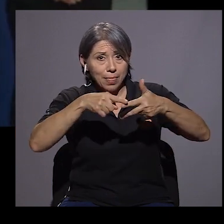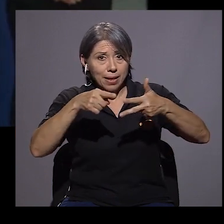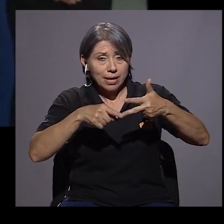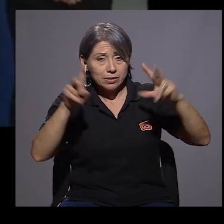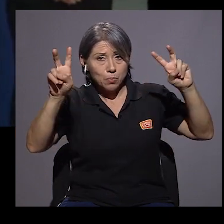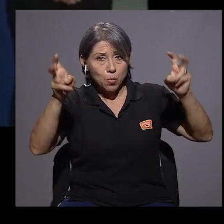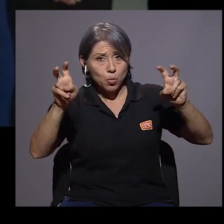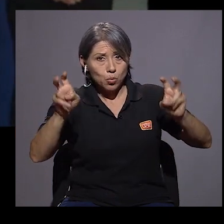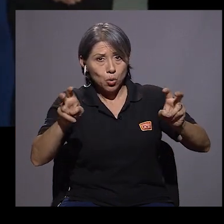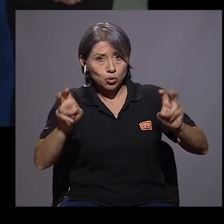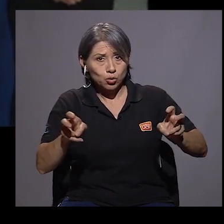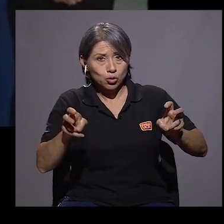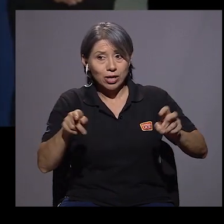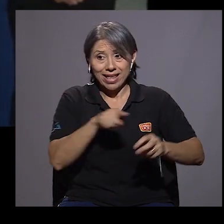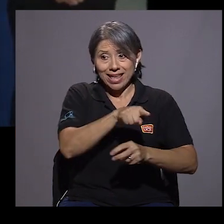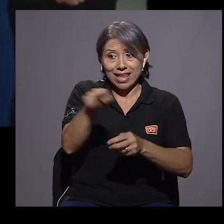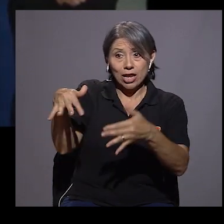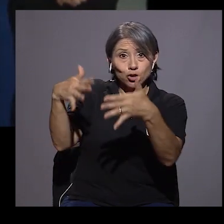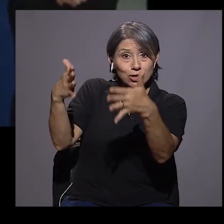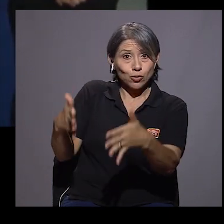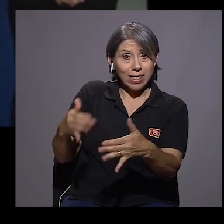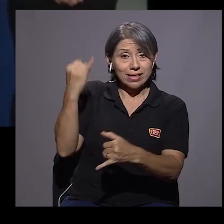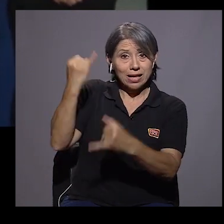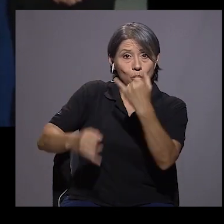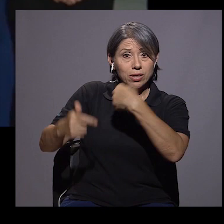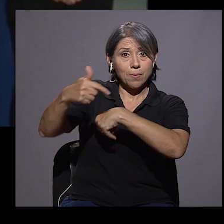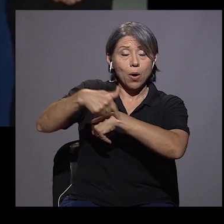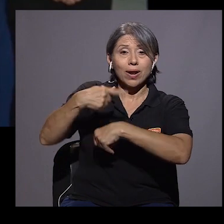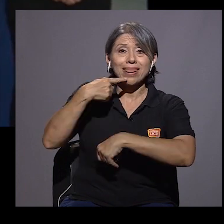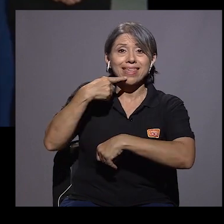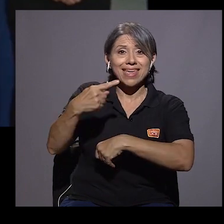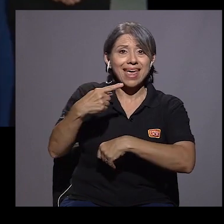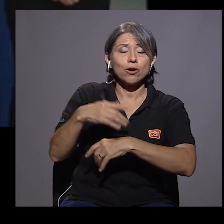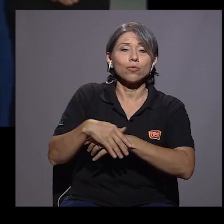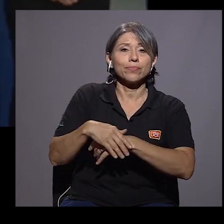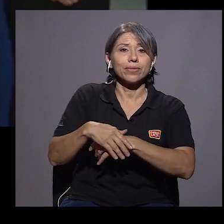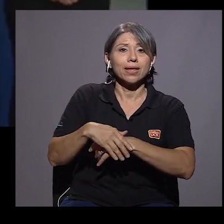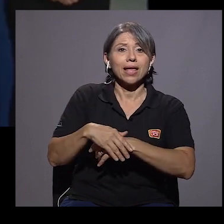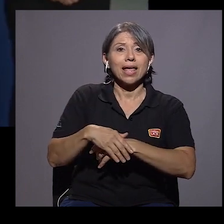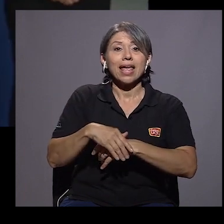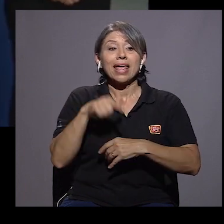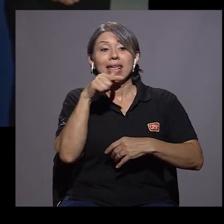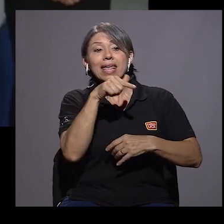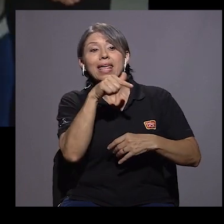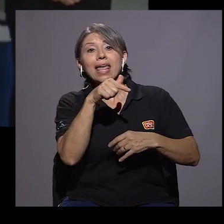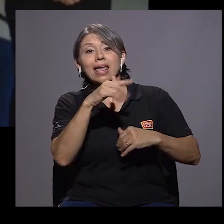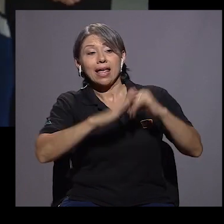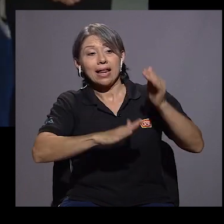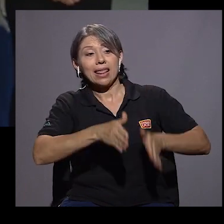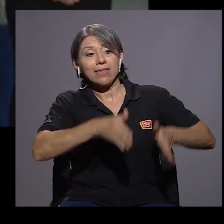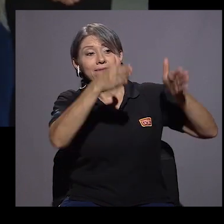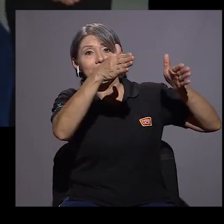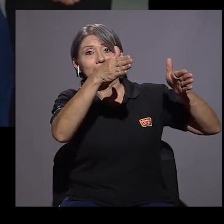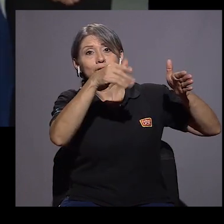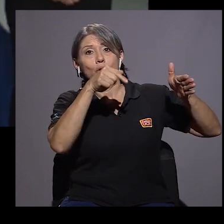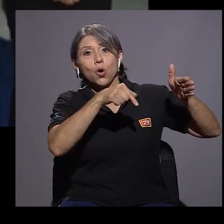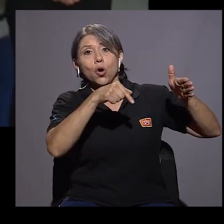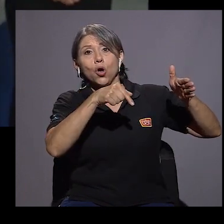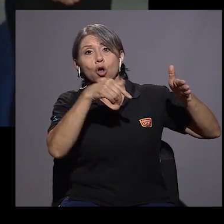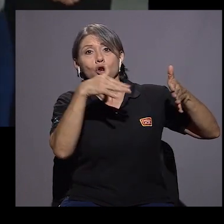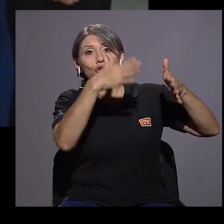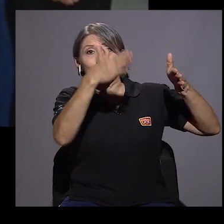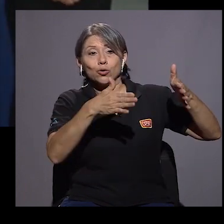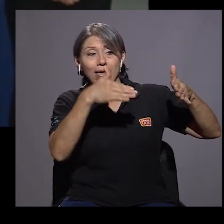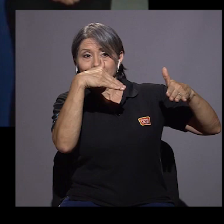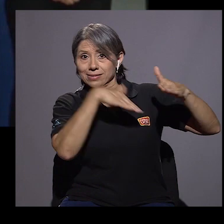acuerdo en 3 puntos y los estudiantes a última hora dijeron que los estudiantes que estaban fuera